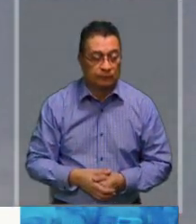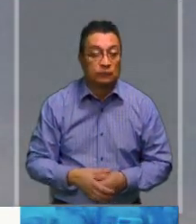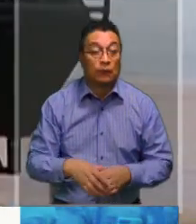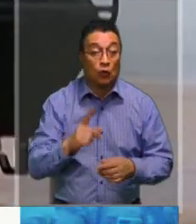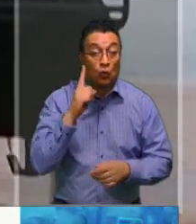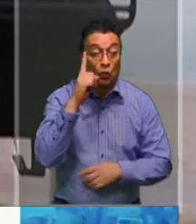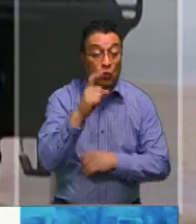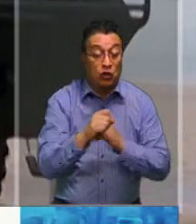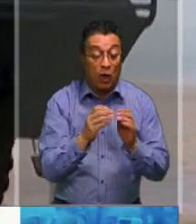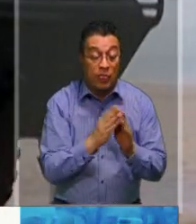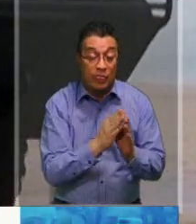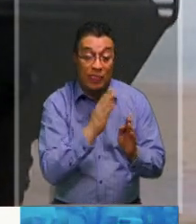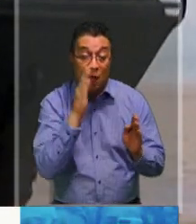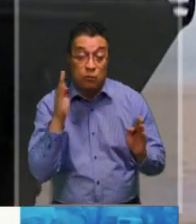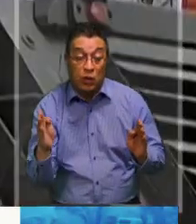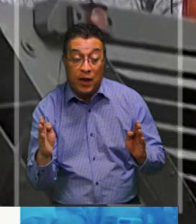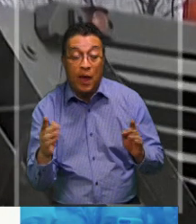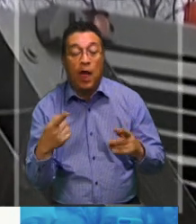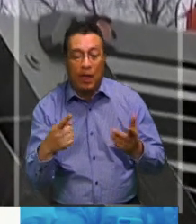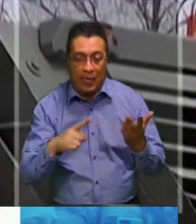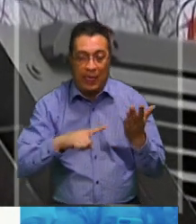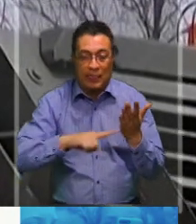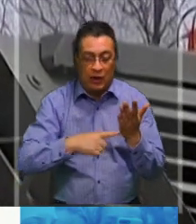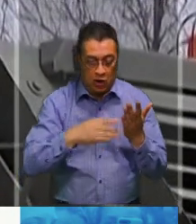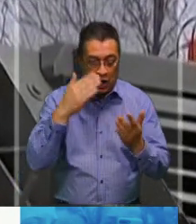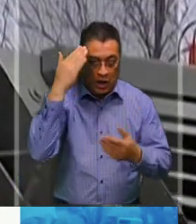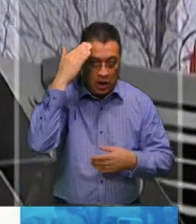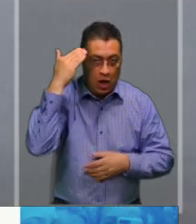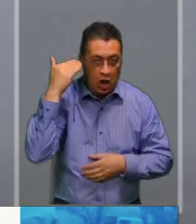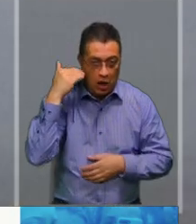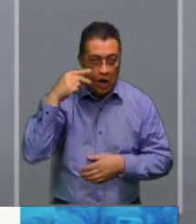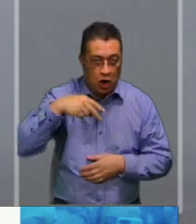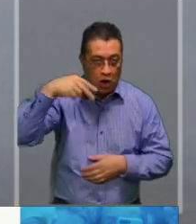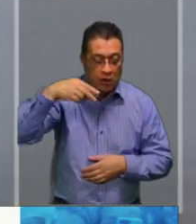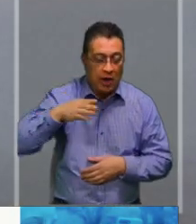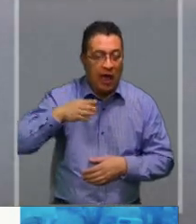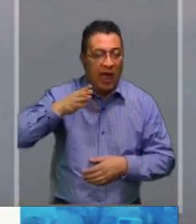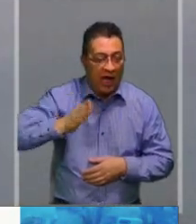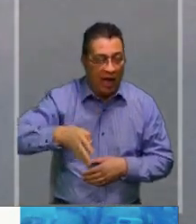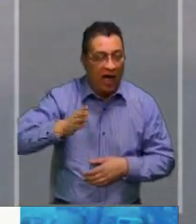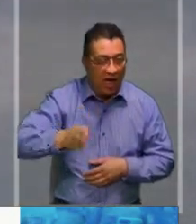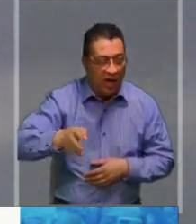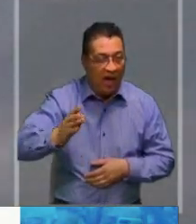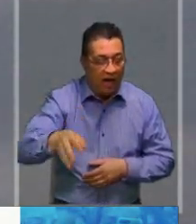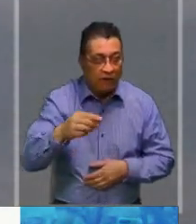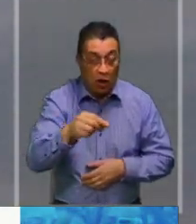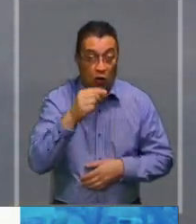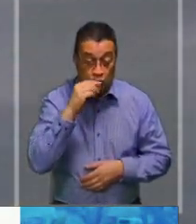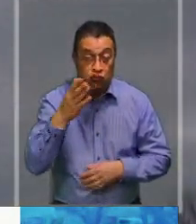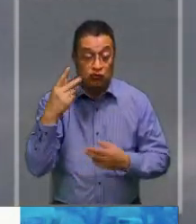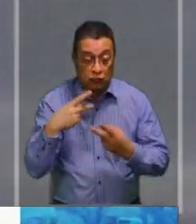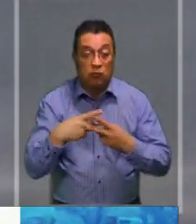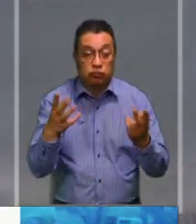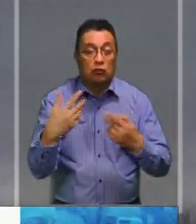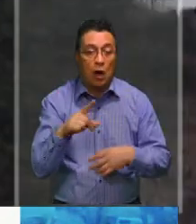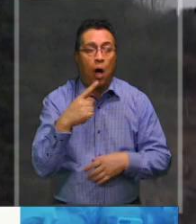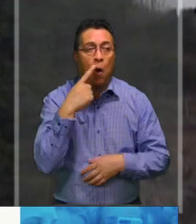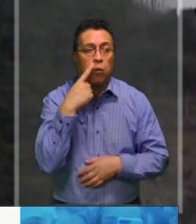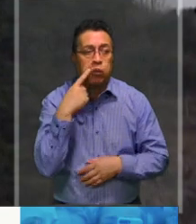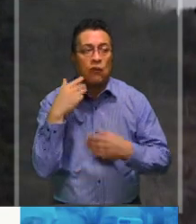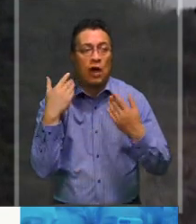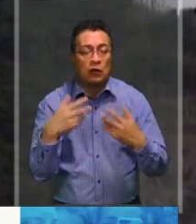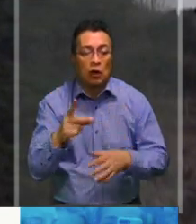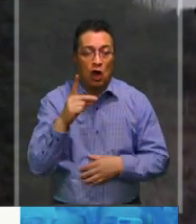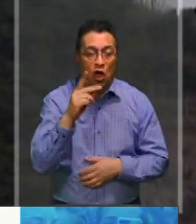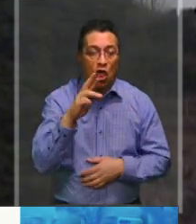Exactamente un año después de esas pruebas, la tecnología norcoreana parece seguir su avance. Hace poco el régimen aseguró que había hecho un segundo ensayo con un dron